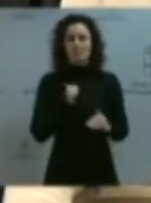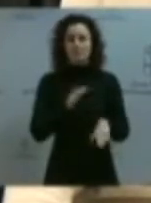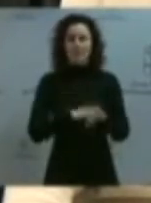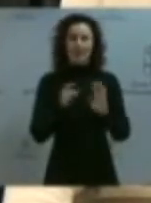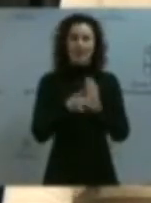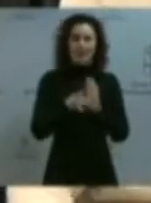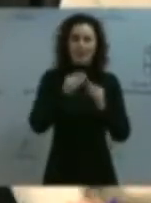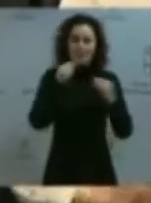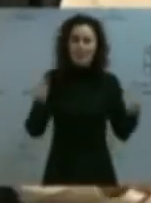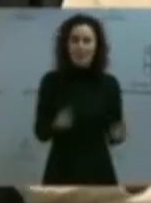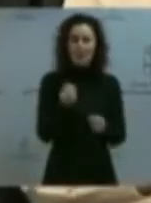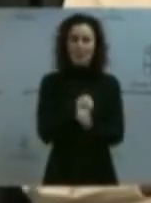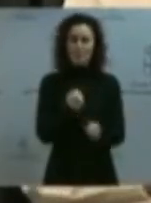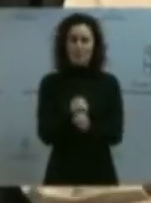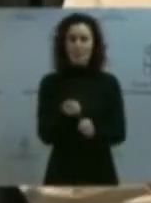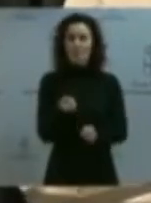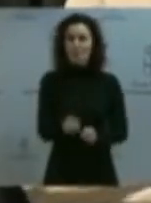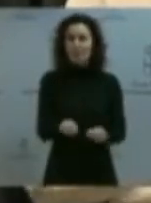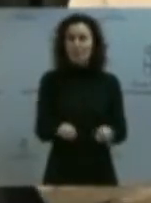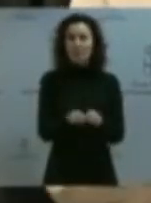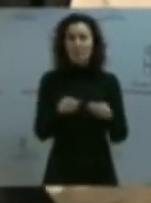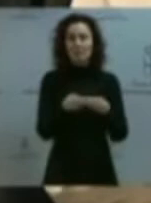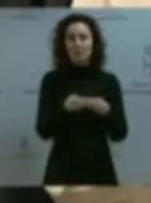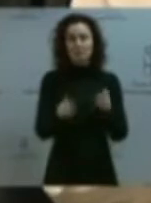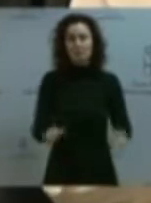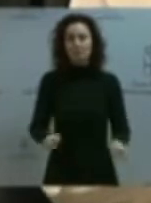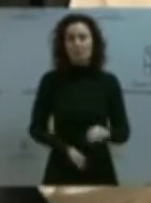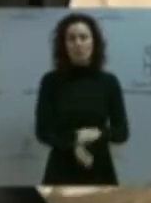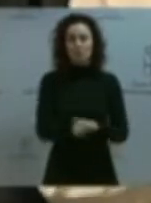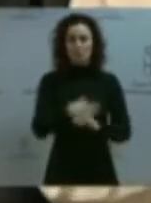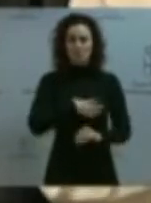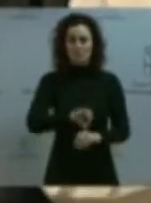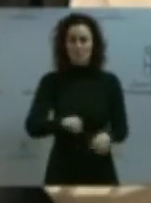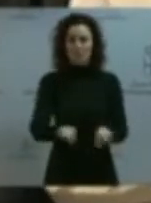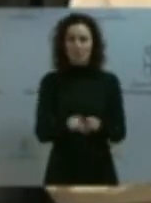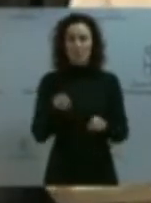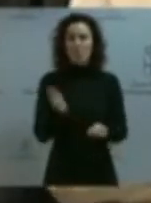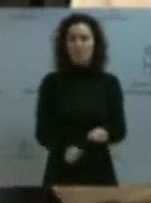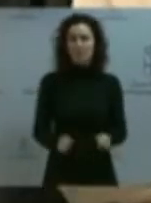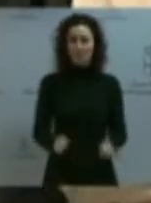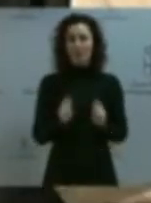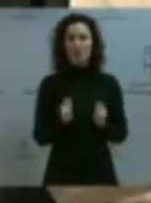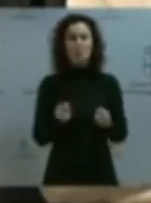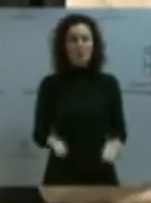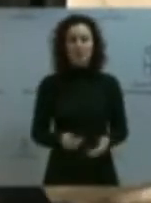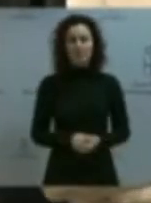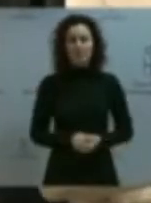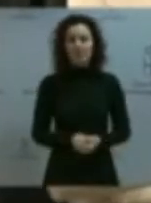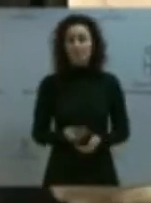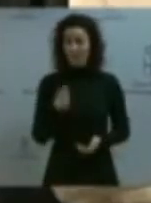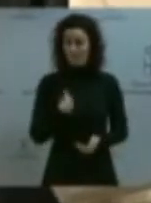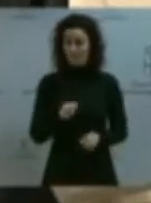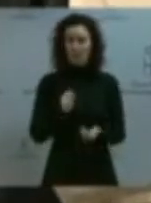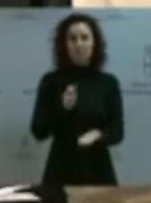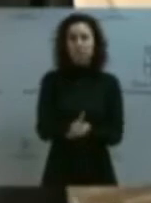pacientes consiguen tener mayor continuidad con el profesional asignado. Asimismo, se apuesta por la pediatría en atención primaria y así en el